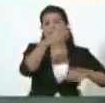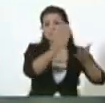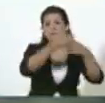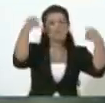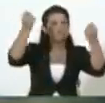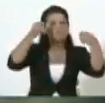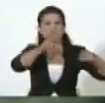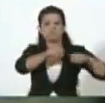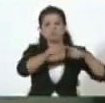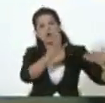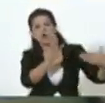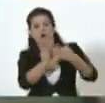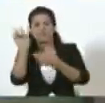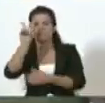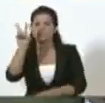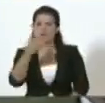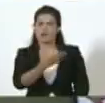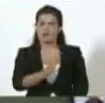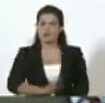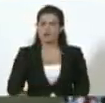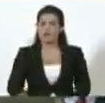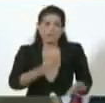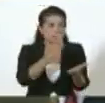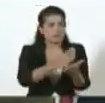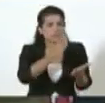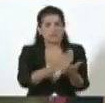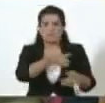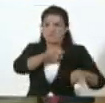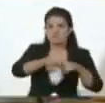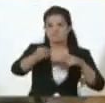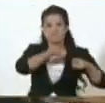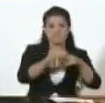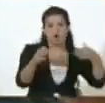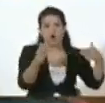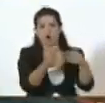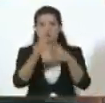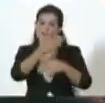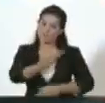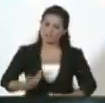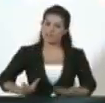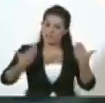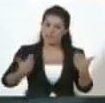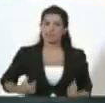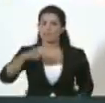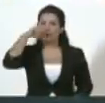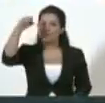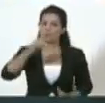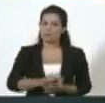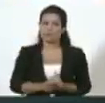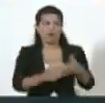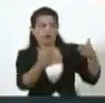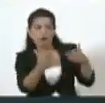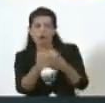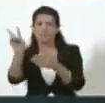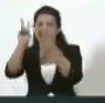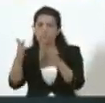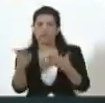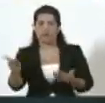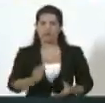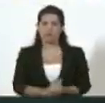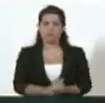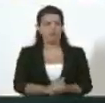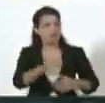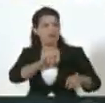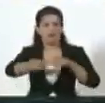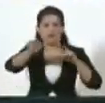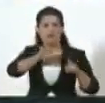Venezuela, la campaña permanente contra el presidente Maduro, contra el pueblo de Venezuela, contra la historia de